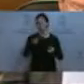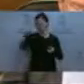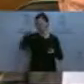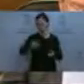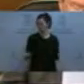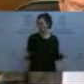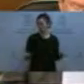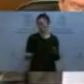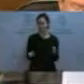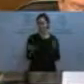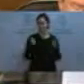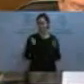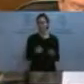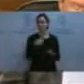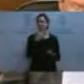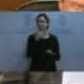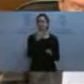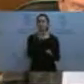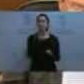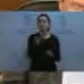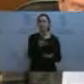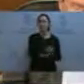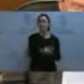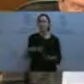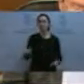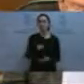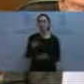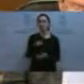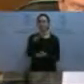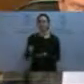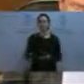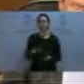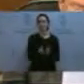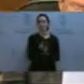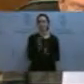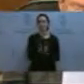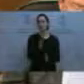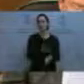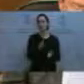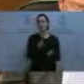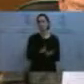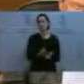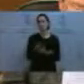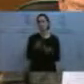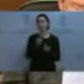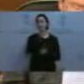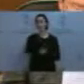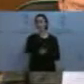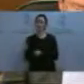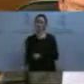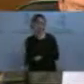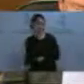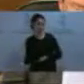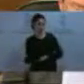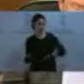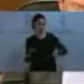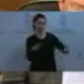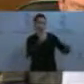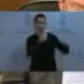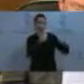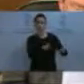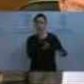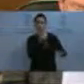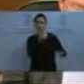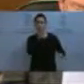consejero. Llevan ya cercanos a los 20 millones desde que desalojaron el viejo UCA y se fue al nuevo UCA. 20 millones